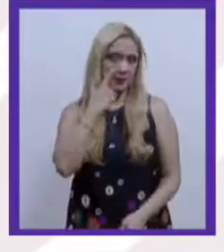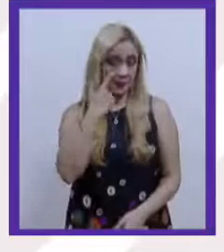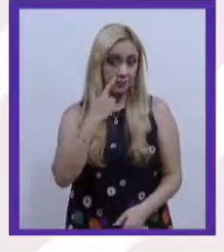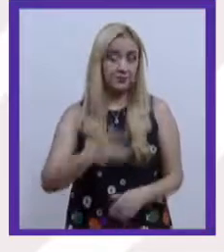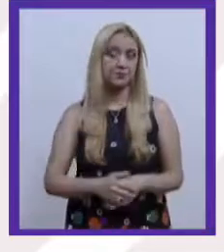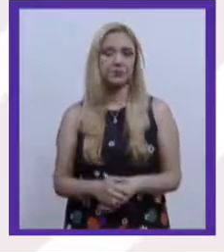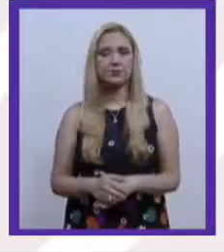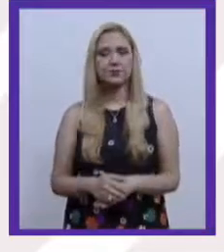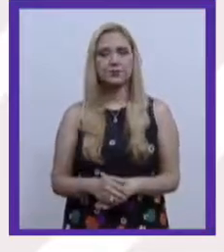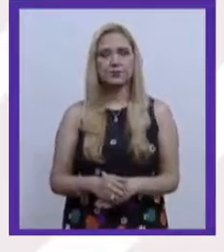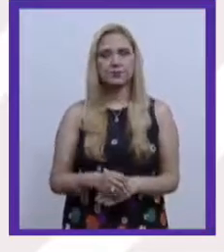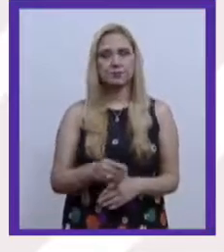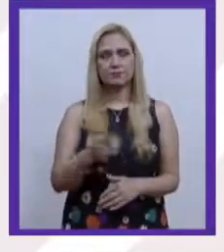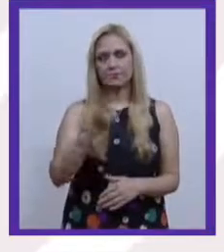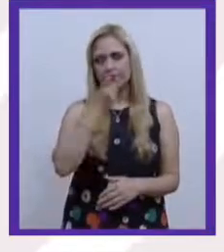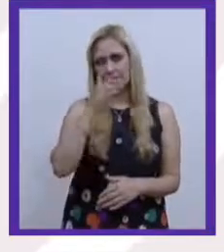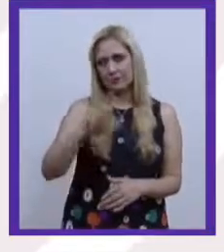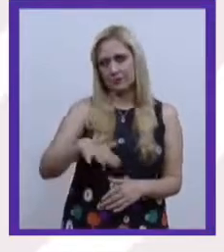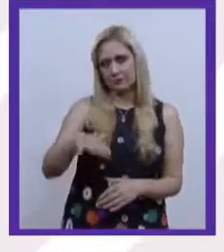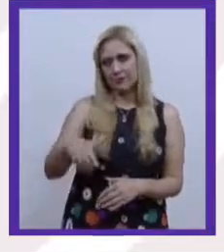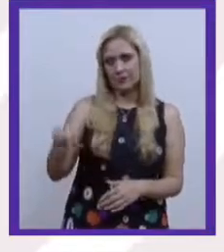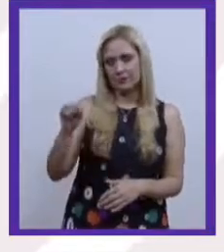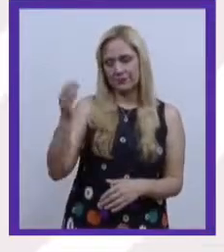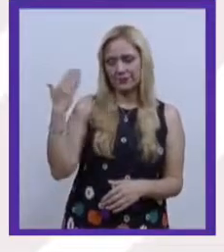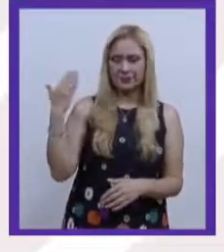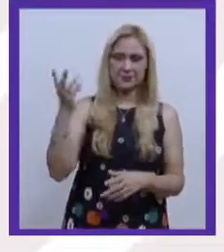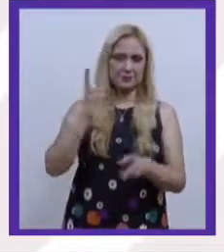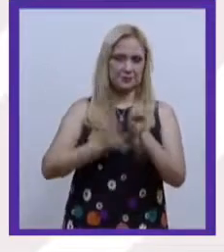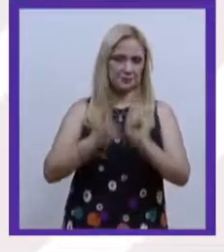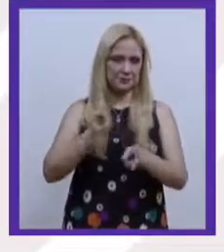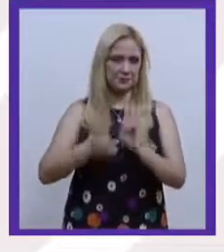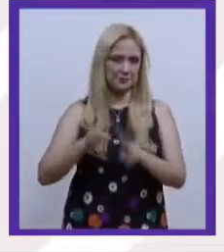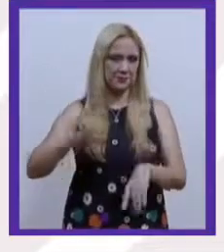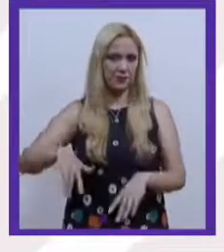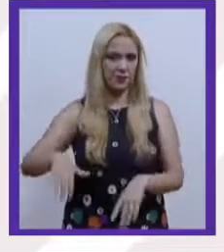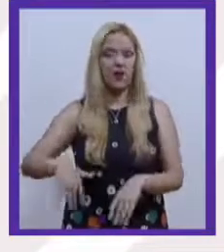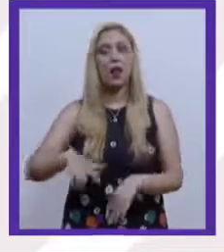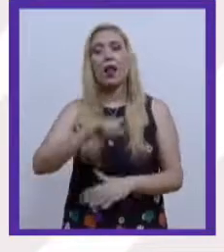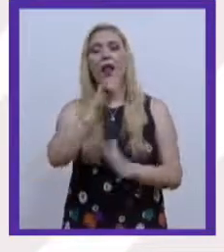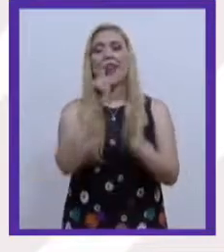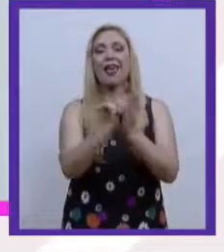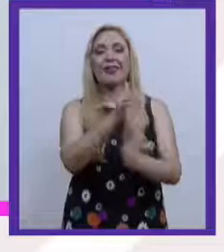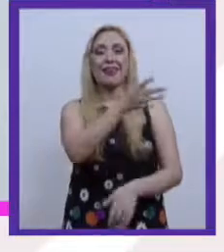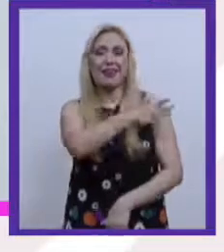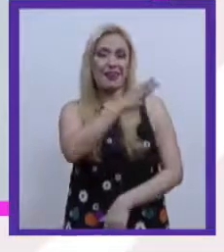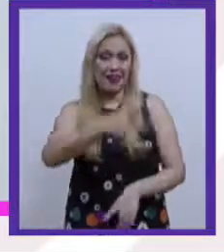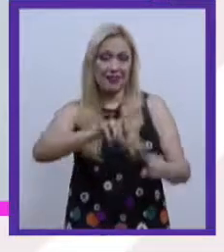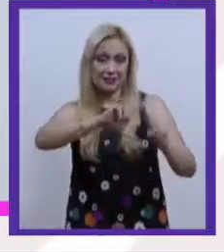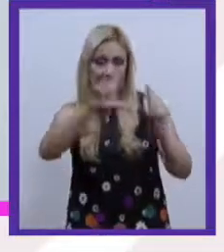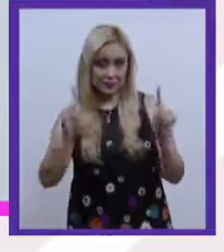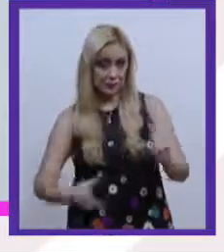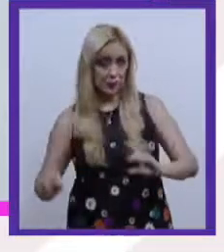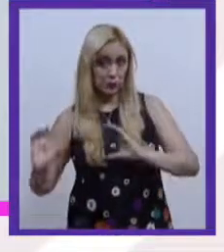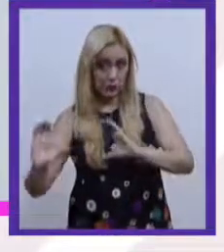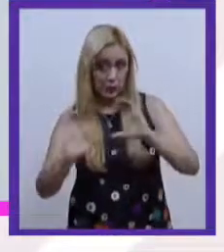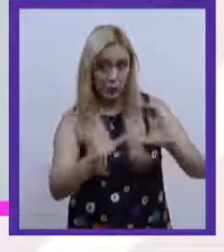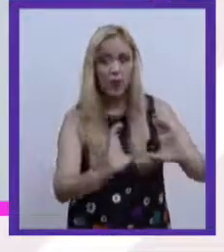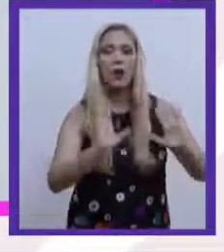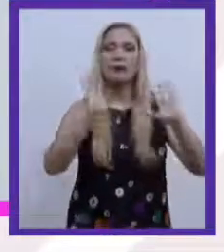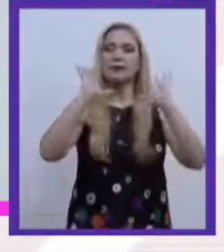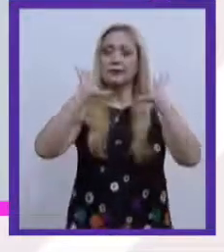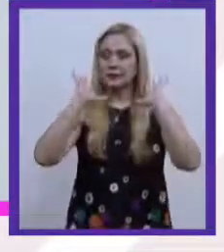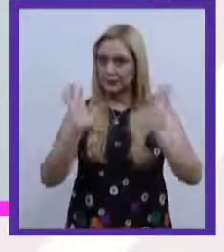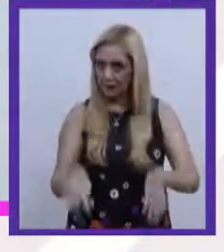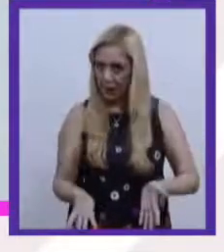efectivamente, como decíamos hace un momento, la Ley General del Sistema Nacional de Cuidados